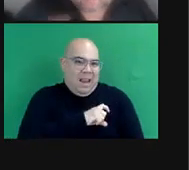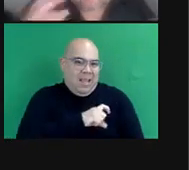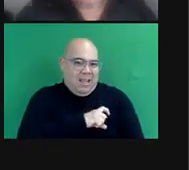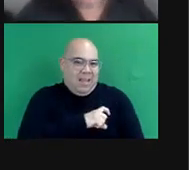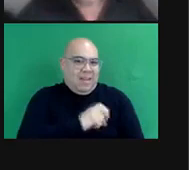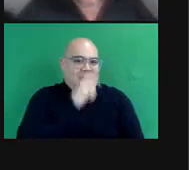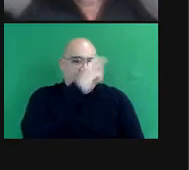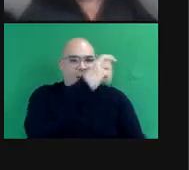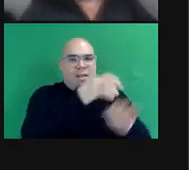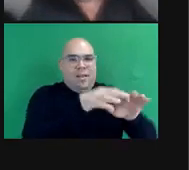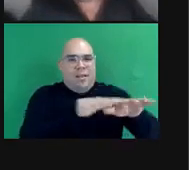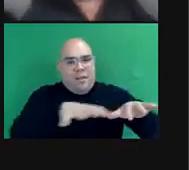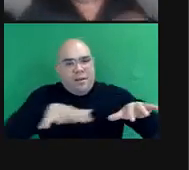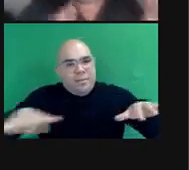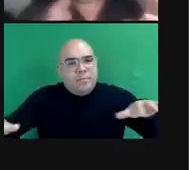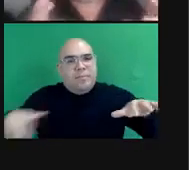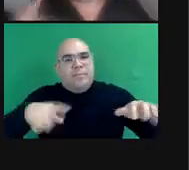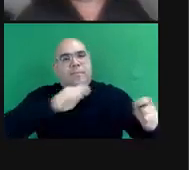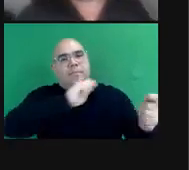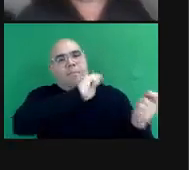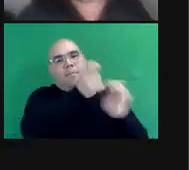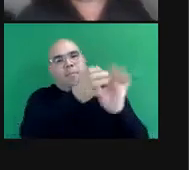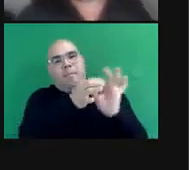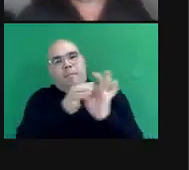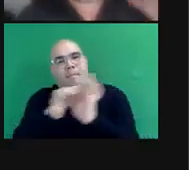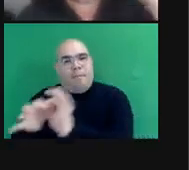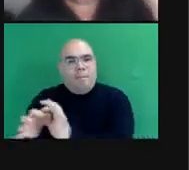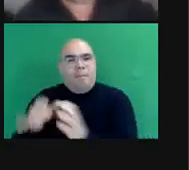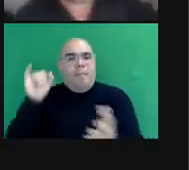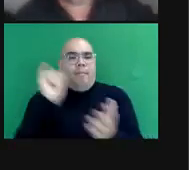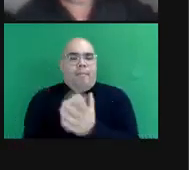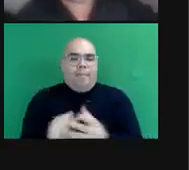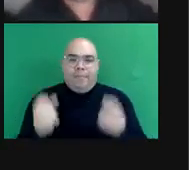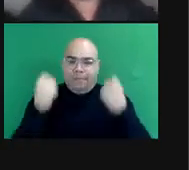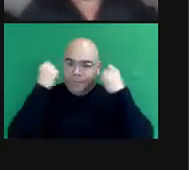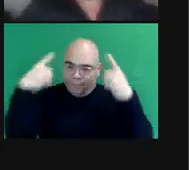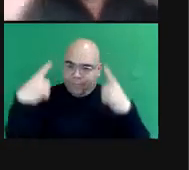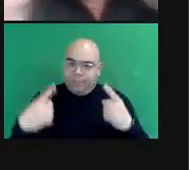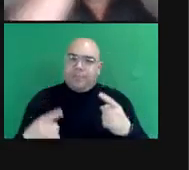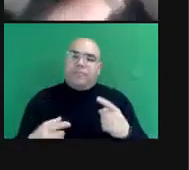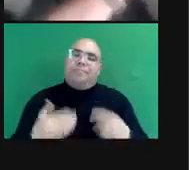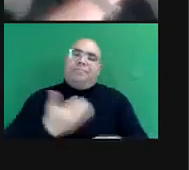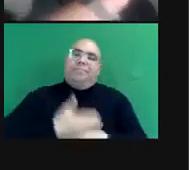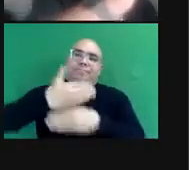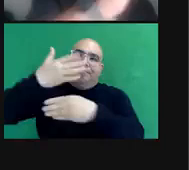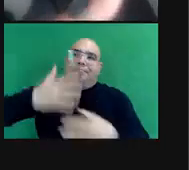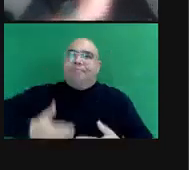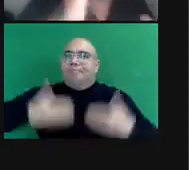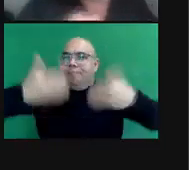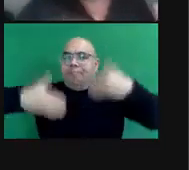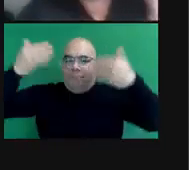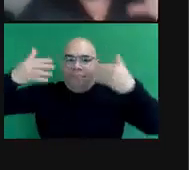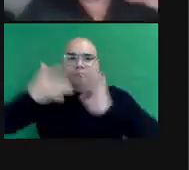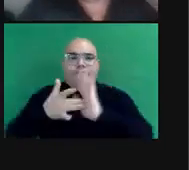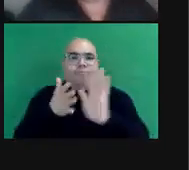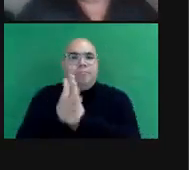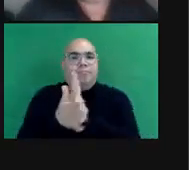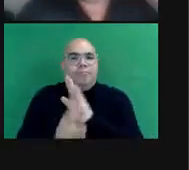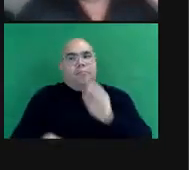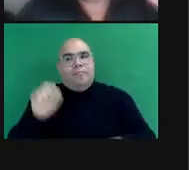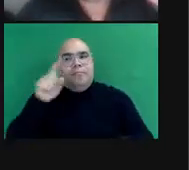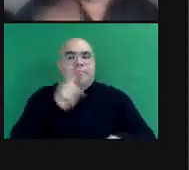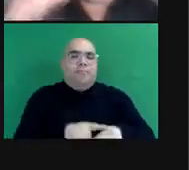y cómo hay un tránsito fundamental que hay que entender, y es que cuando un mural, que es una instancia que se considera casi temporal porque tiene la